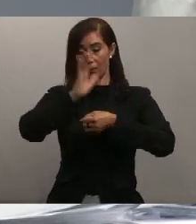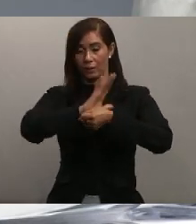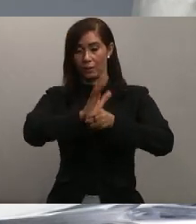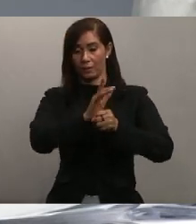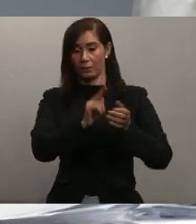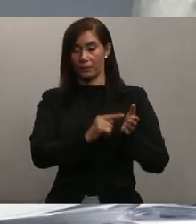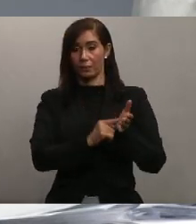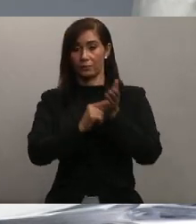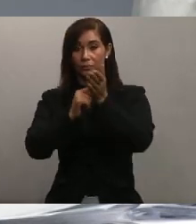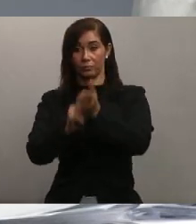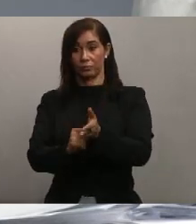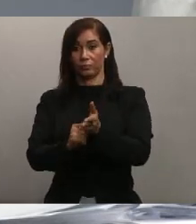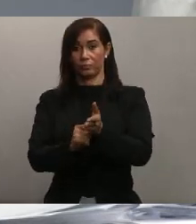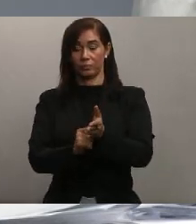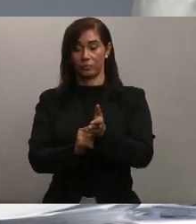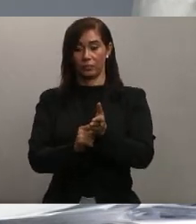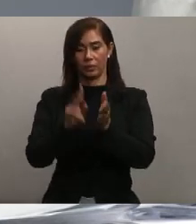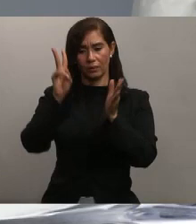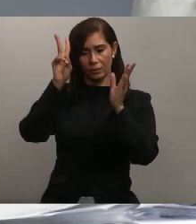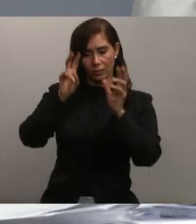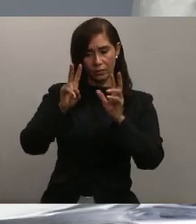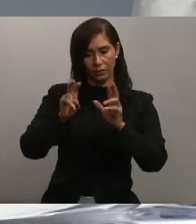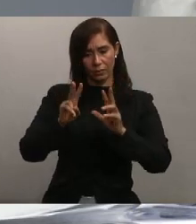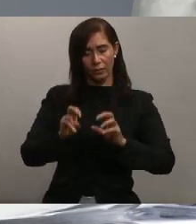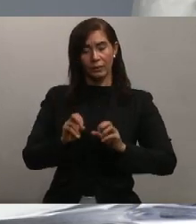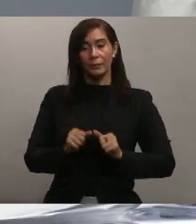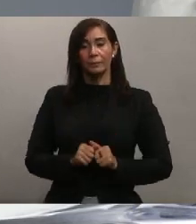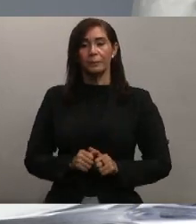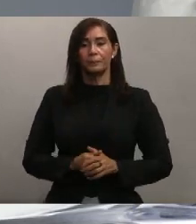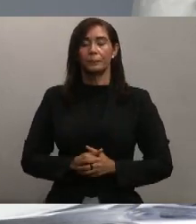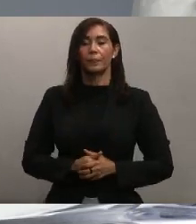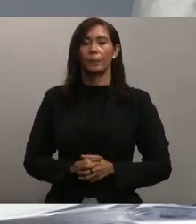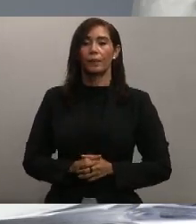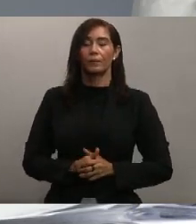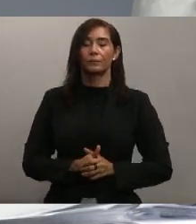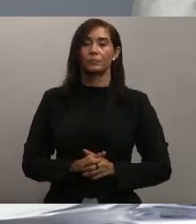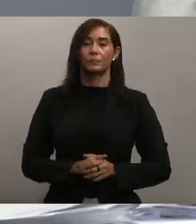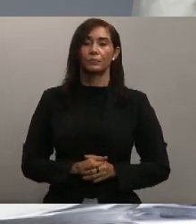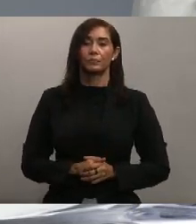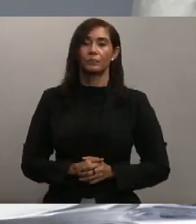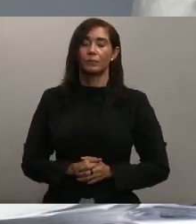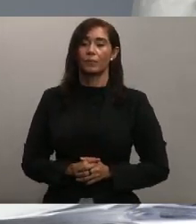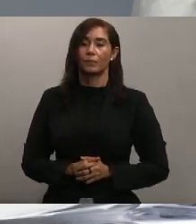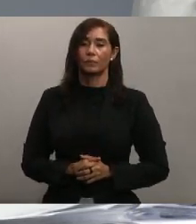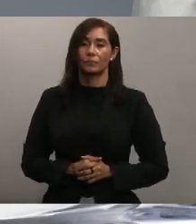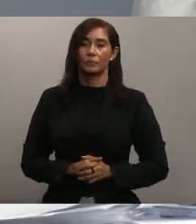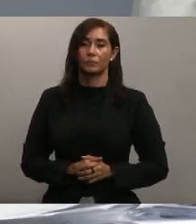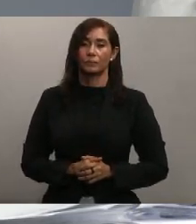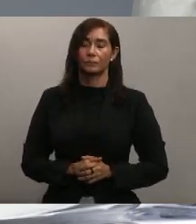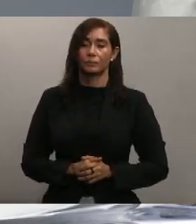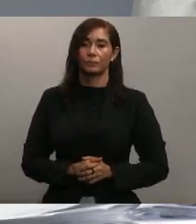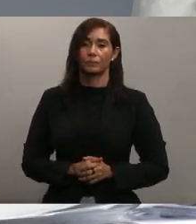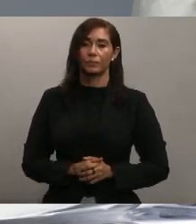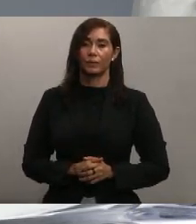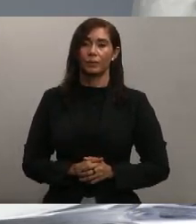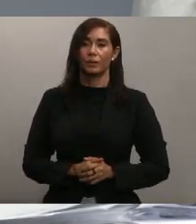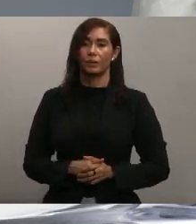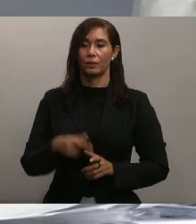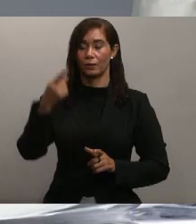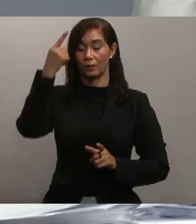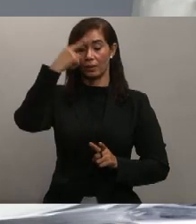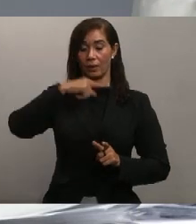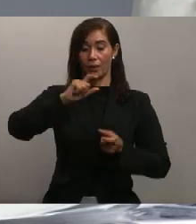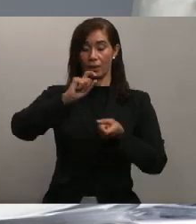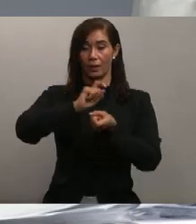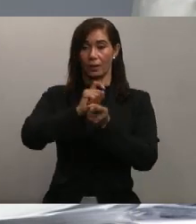del Sistema Nacional de Vigilancia Epidemiológica con fines de garantizar la